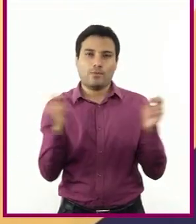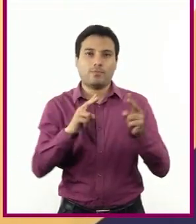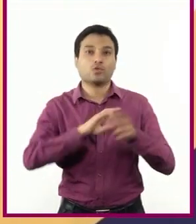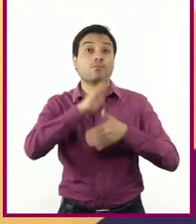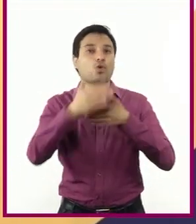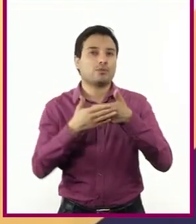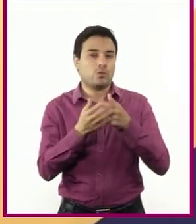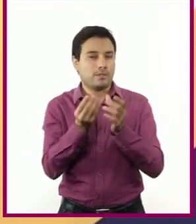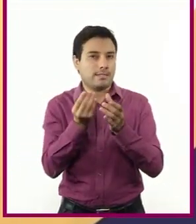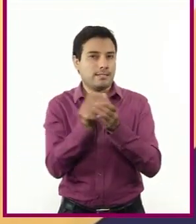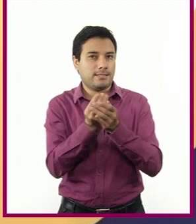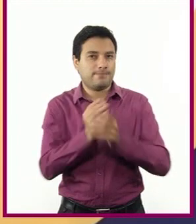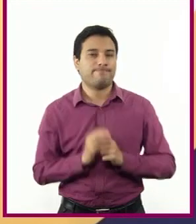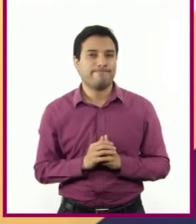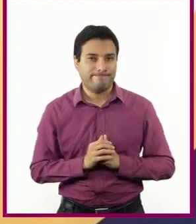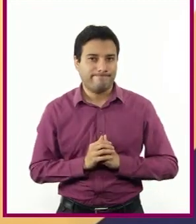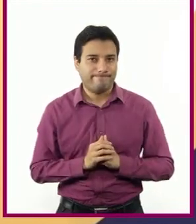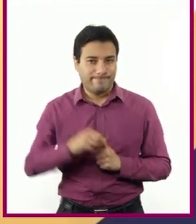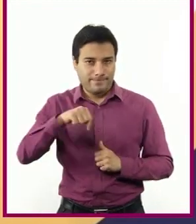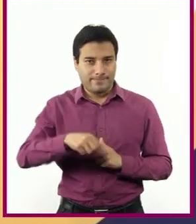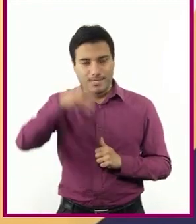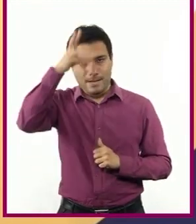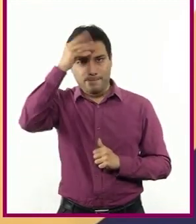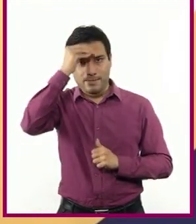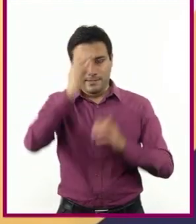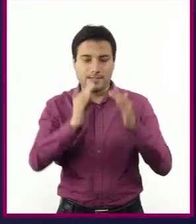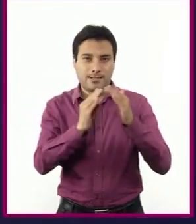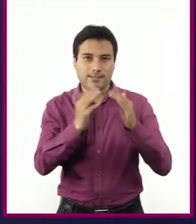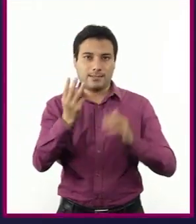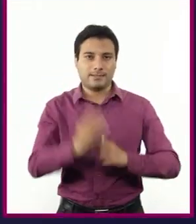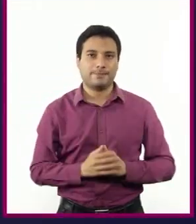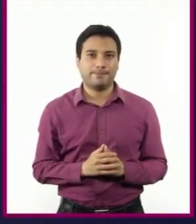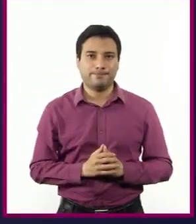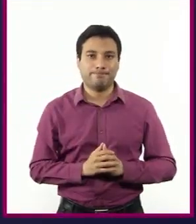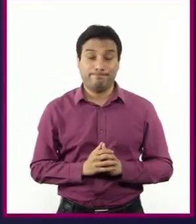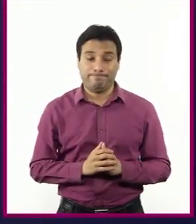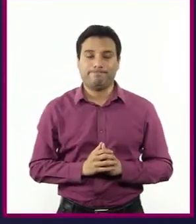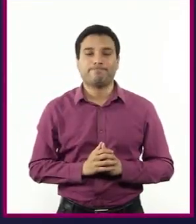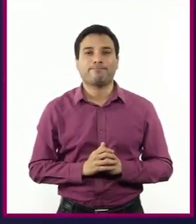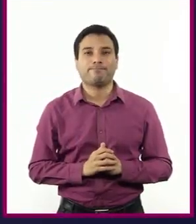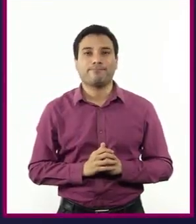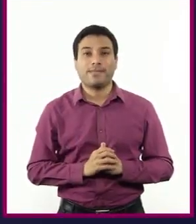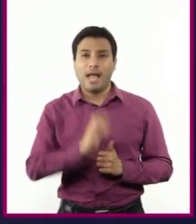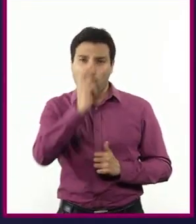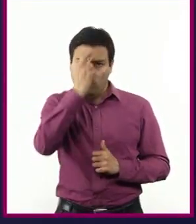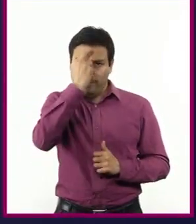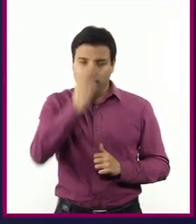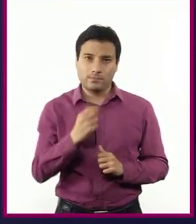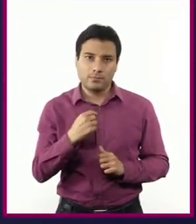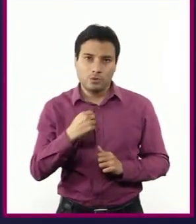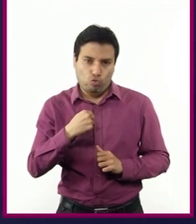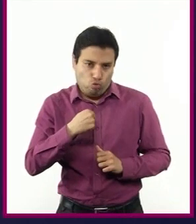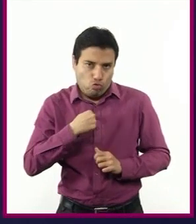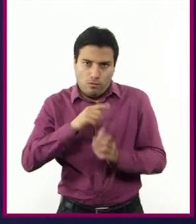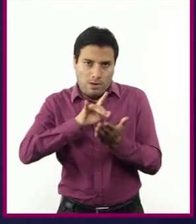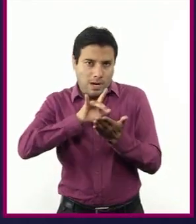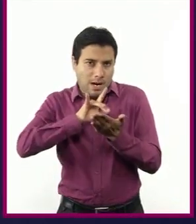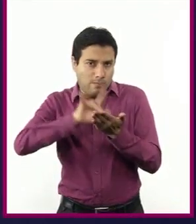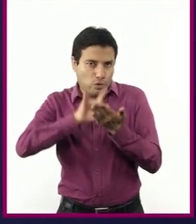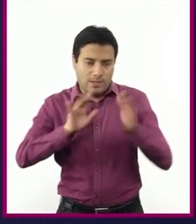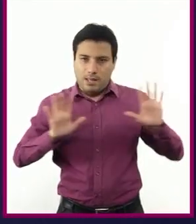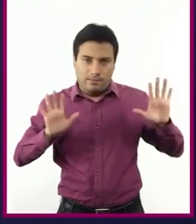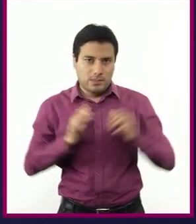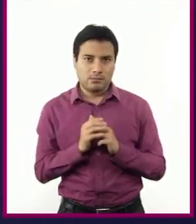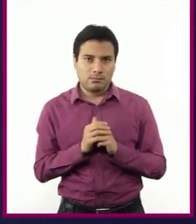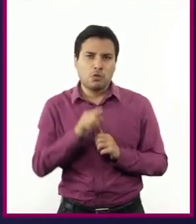la próxima sesión de Aprende en Casa 3. Consideren que este es un material de apoyo y que pueden